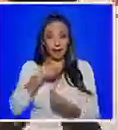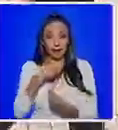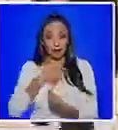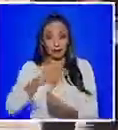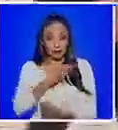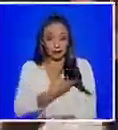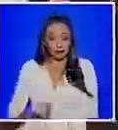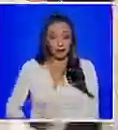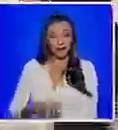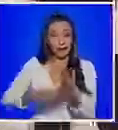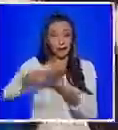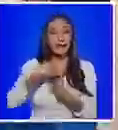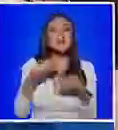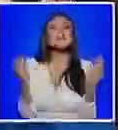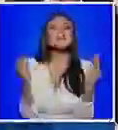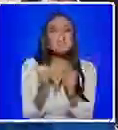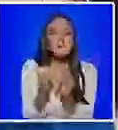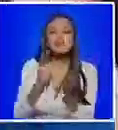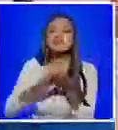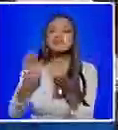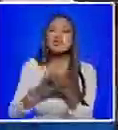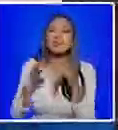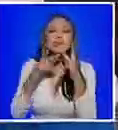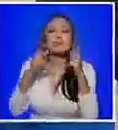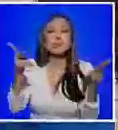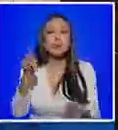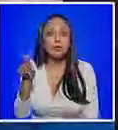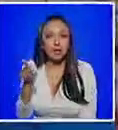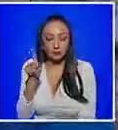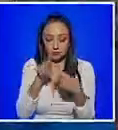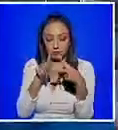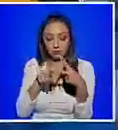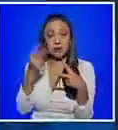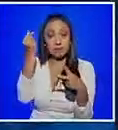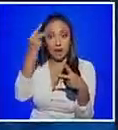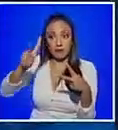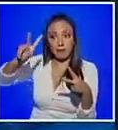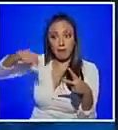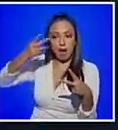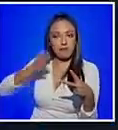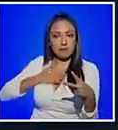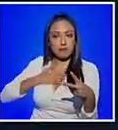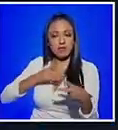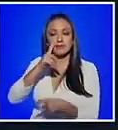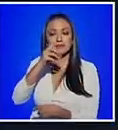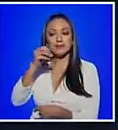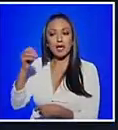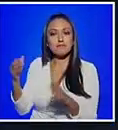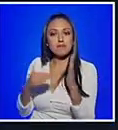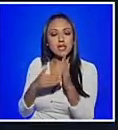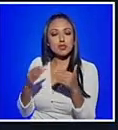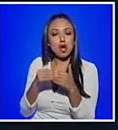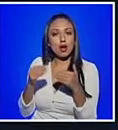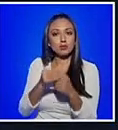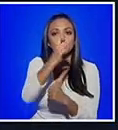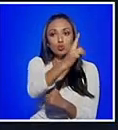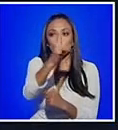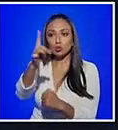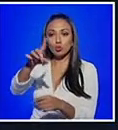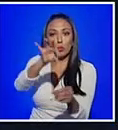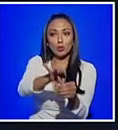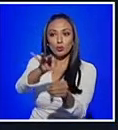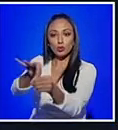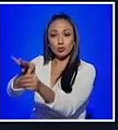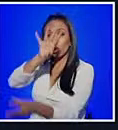Asamblea, Yori exige disculpas públicas y una indemnización de $100,000 por cada legislador que votó por su destitución,